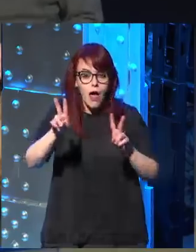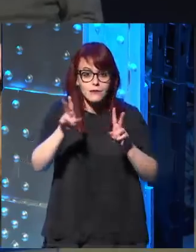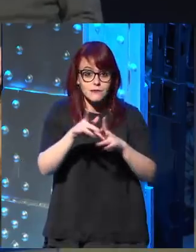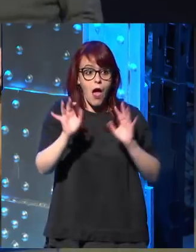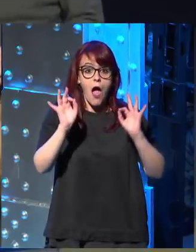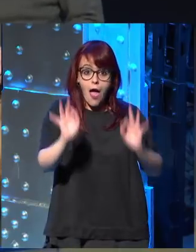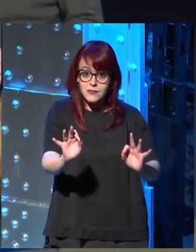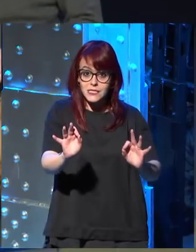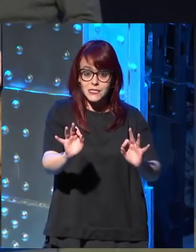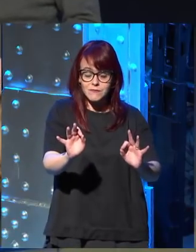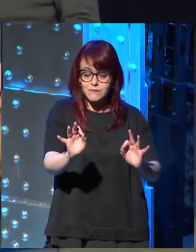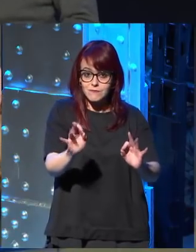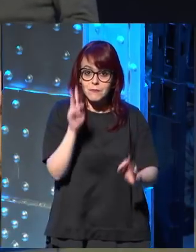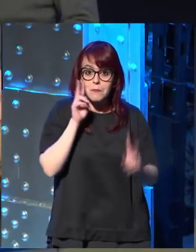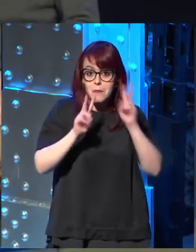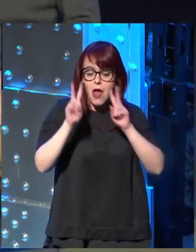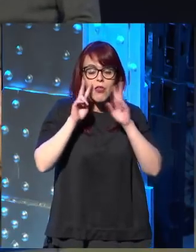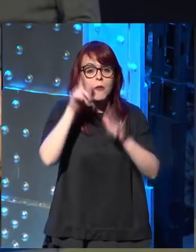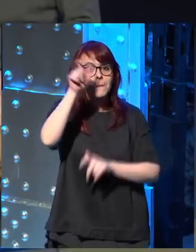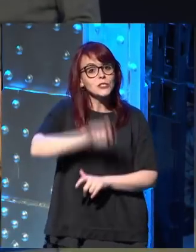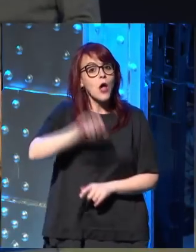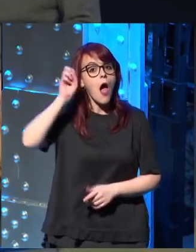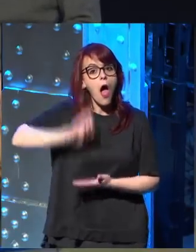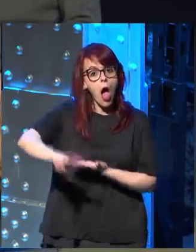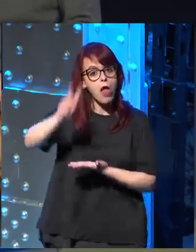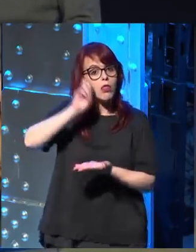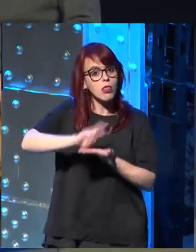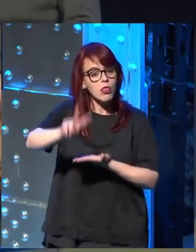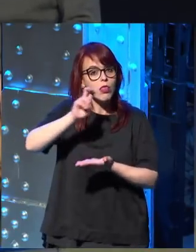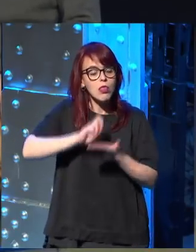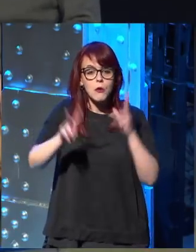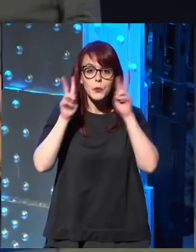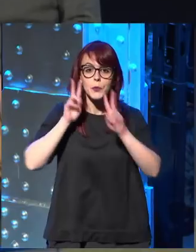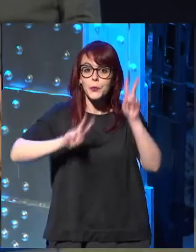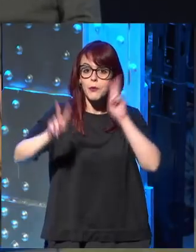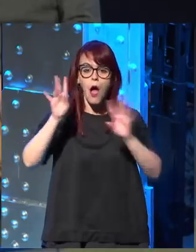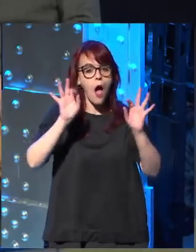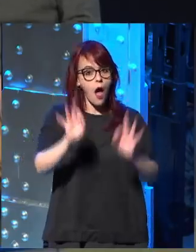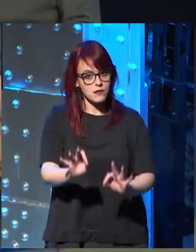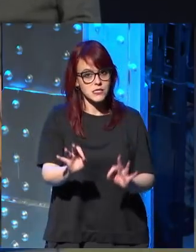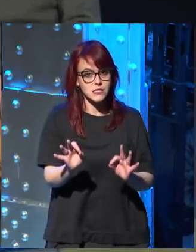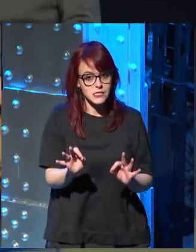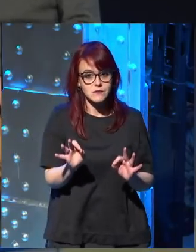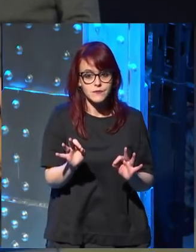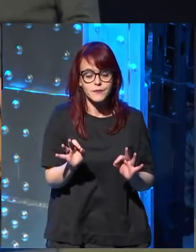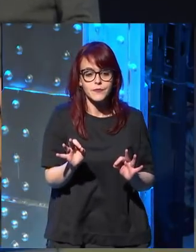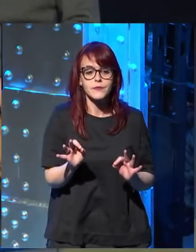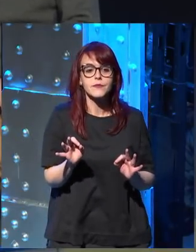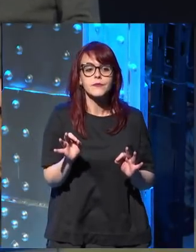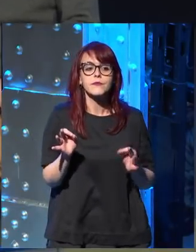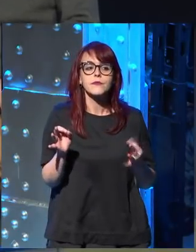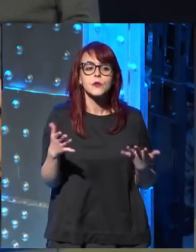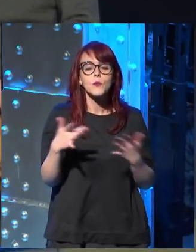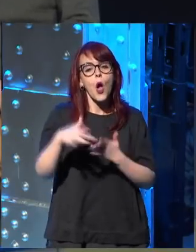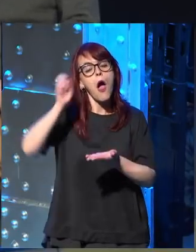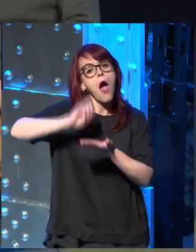así, a la altura. Es la mirada del que camina, exactamente la mirada del que camina. No es la mirada porque